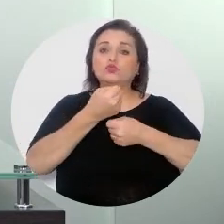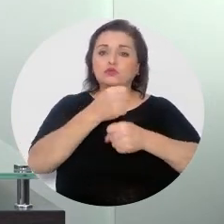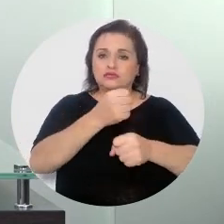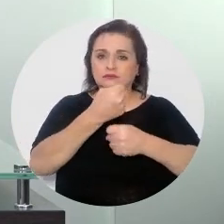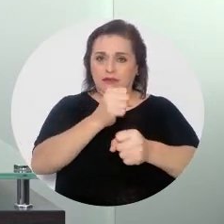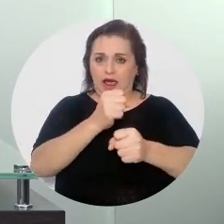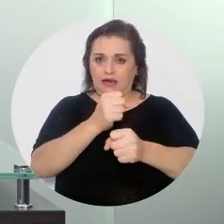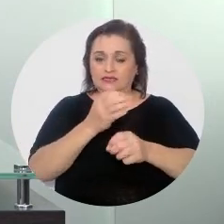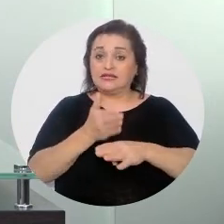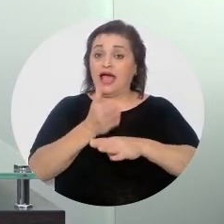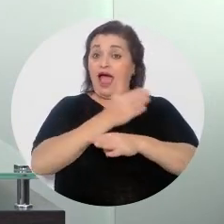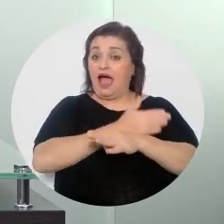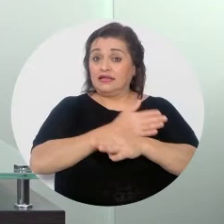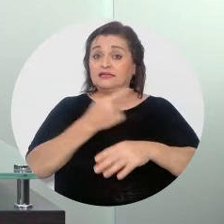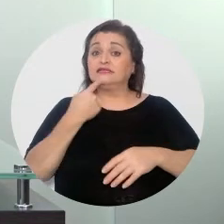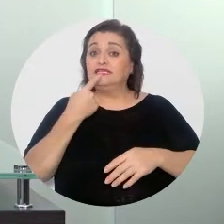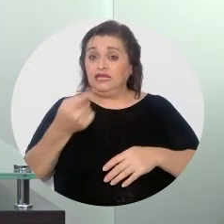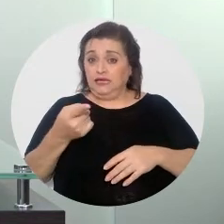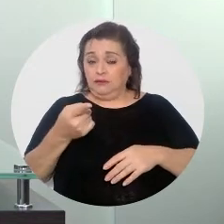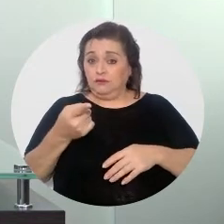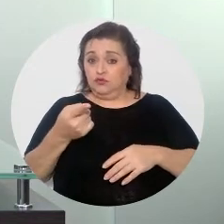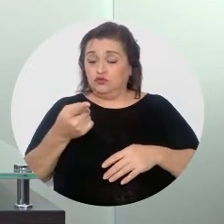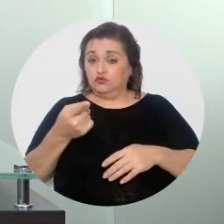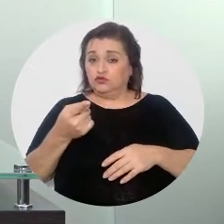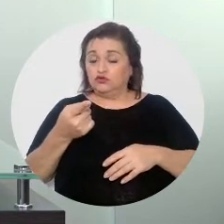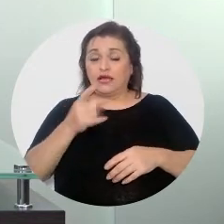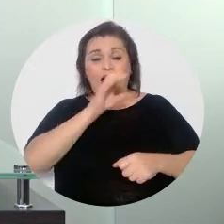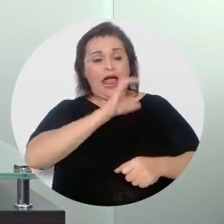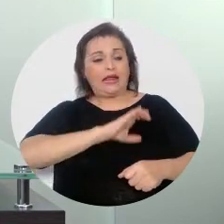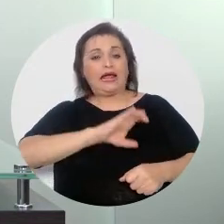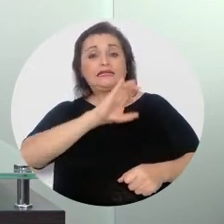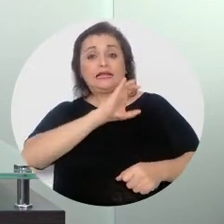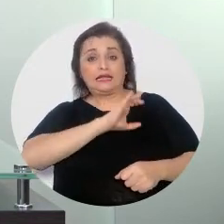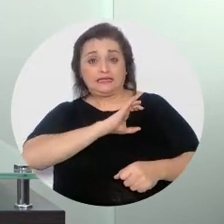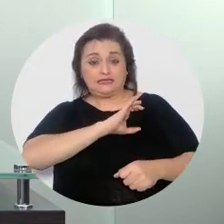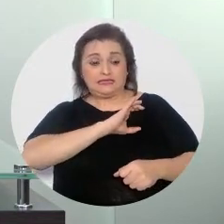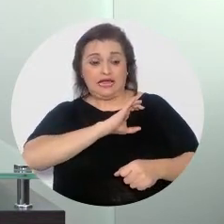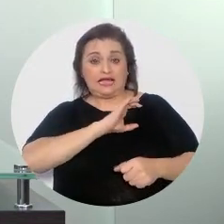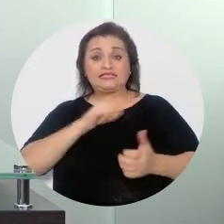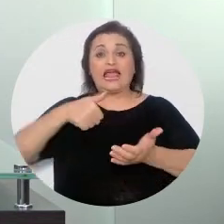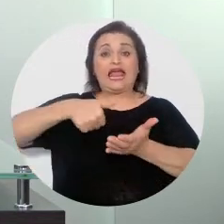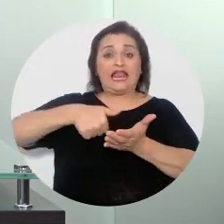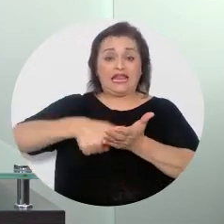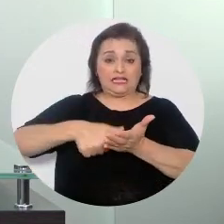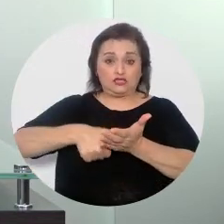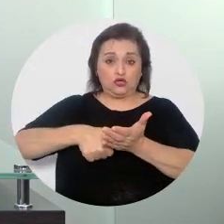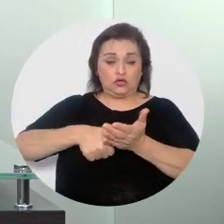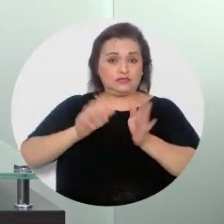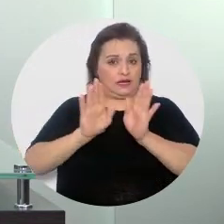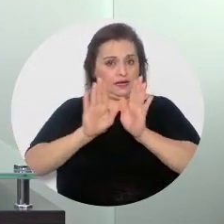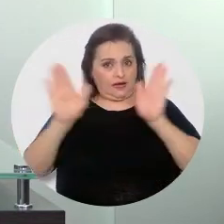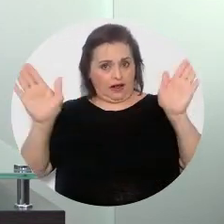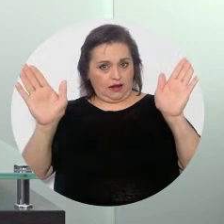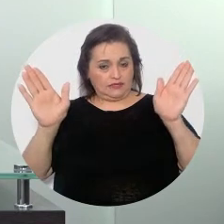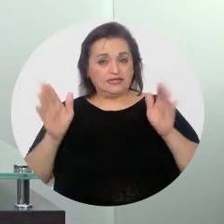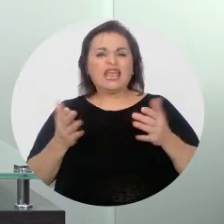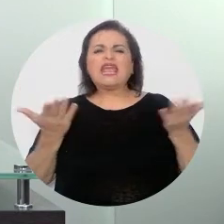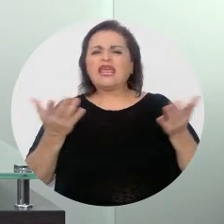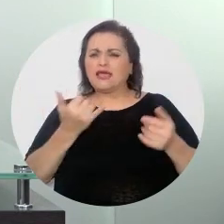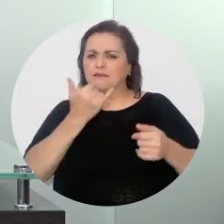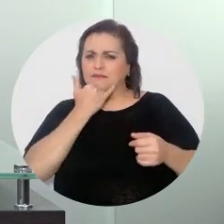elecciones municipales. Anteriormente nos referíamos principalmente a las características de las elecciones